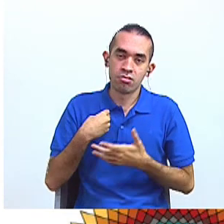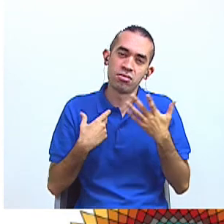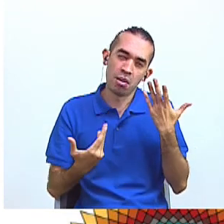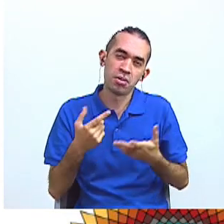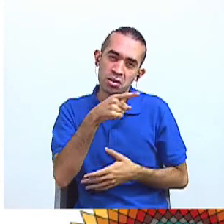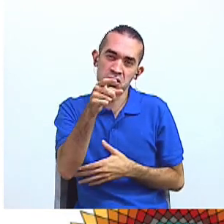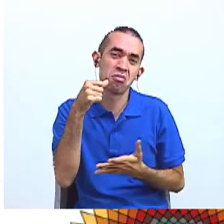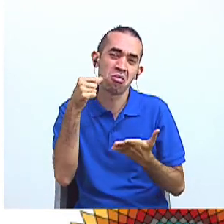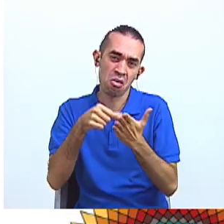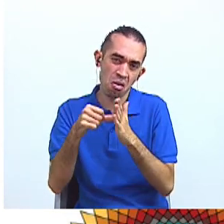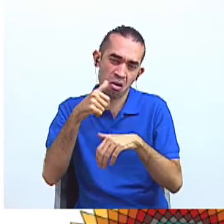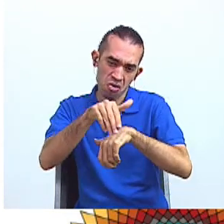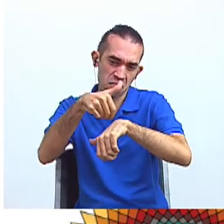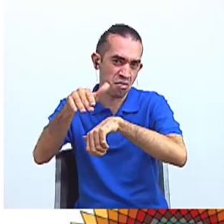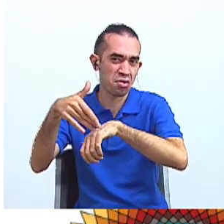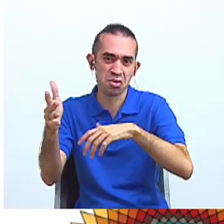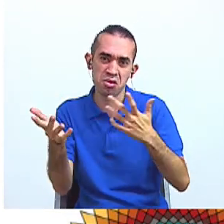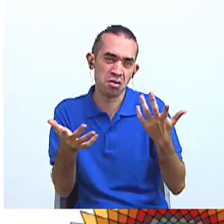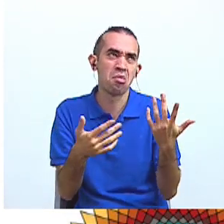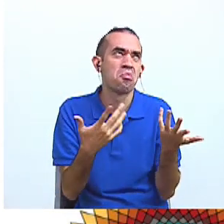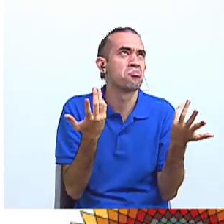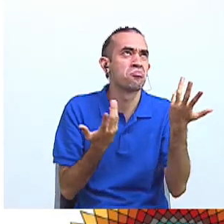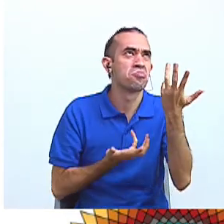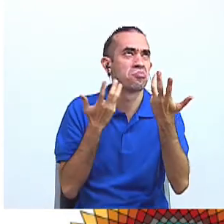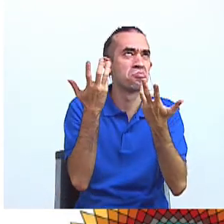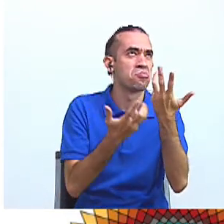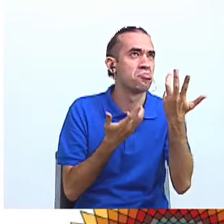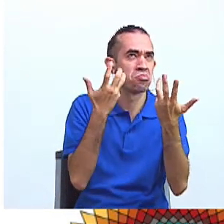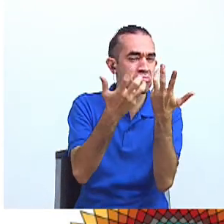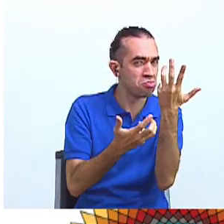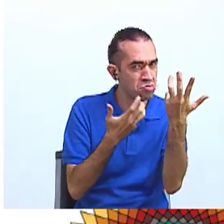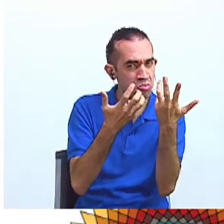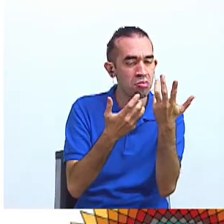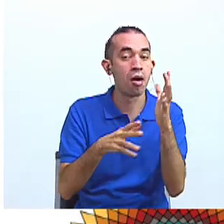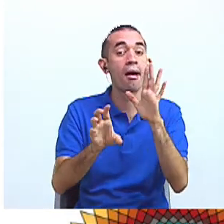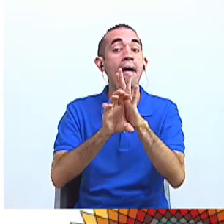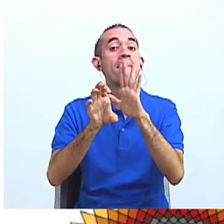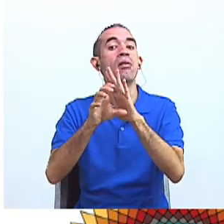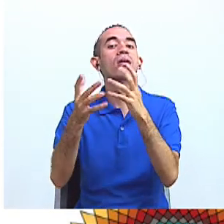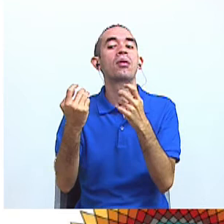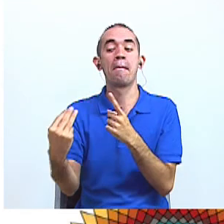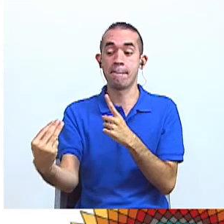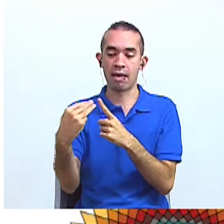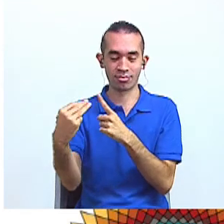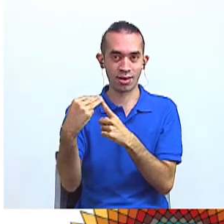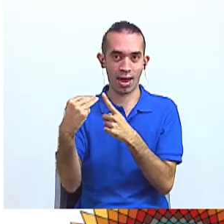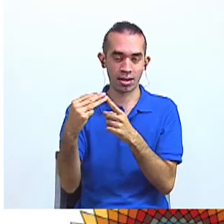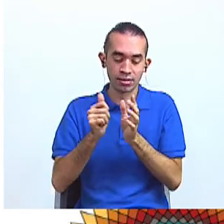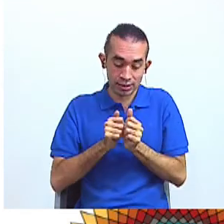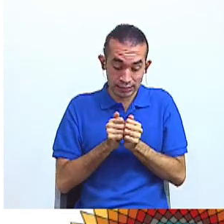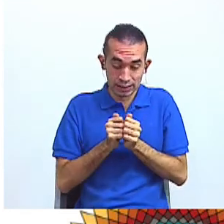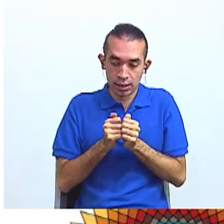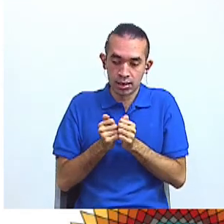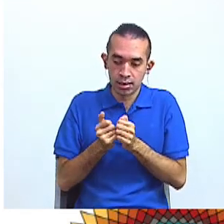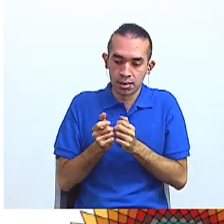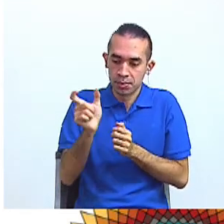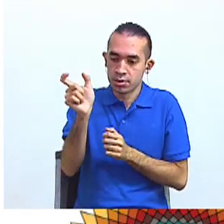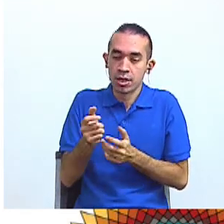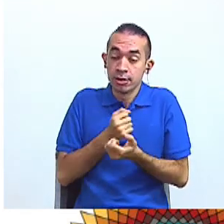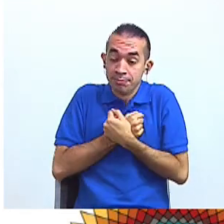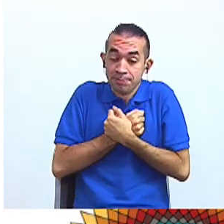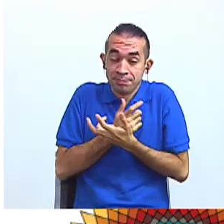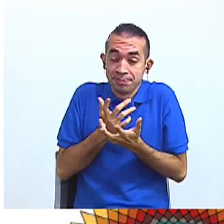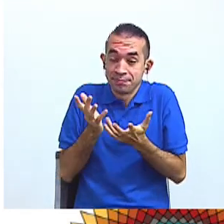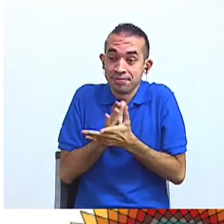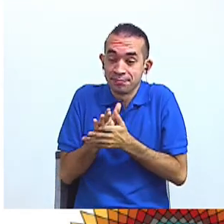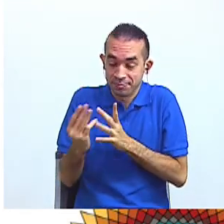para ustedes no sea tan representativo, pero imagínense que están esperando un mensaje de texto de alguien que aprecian mucho y por